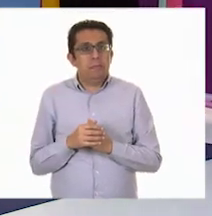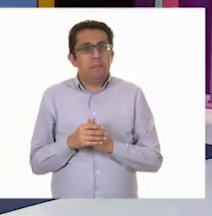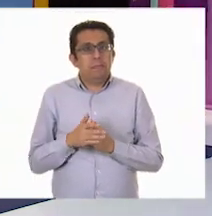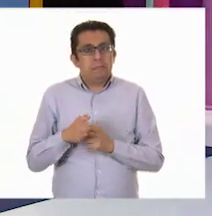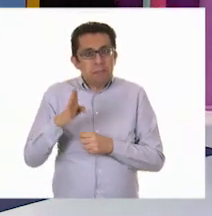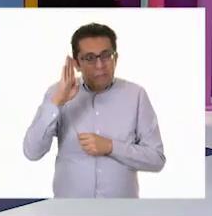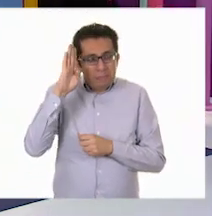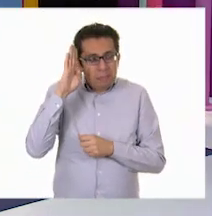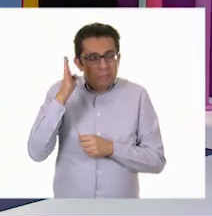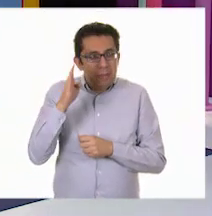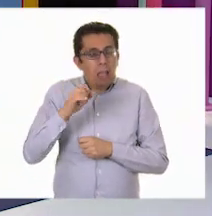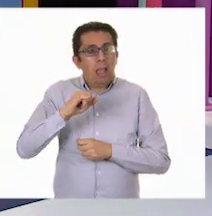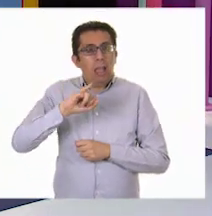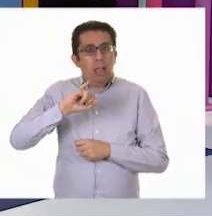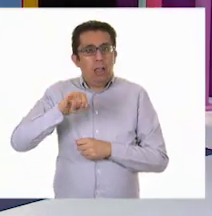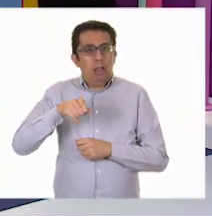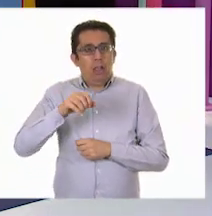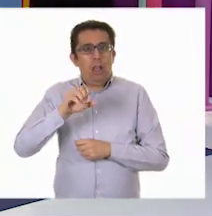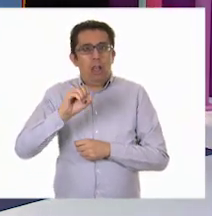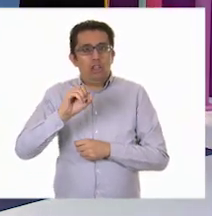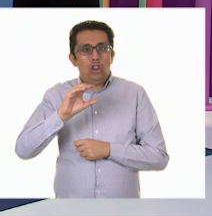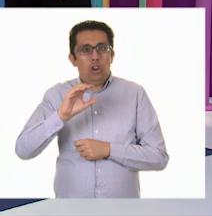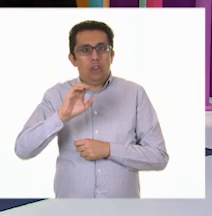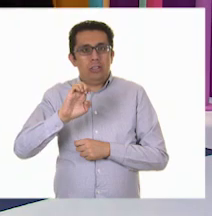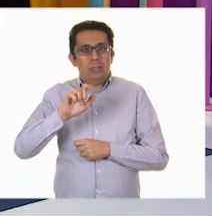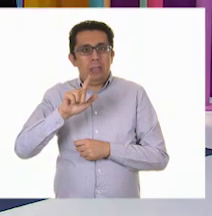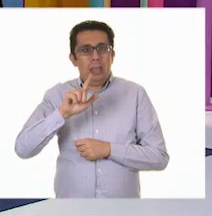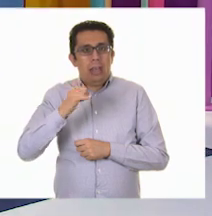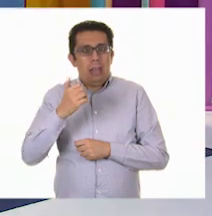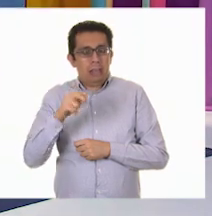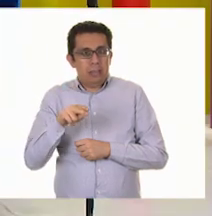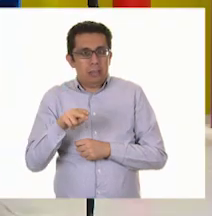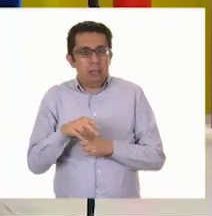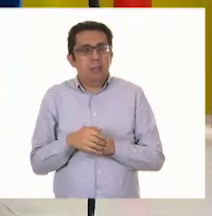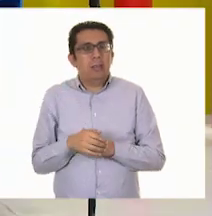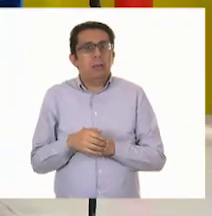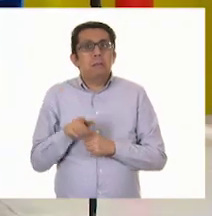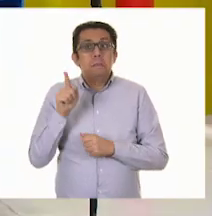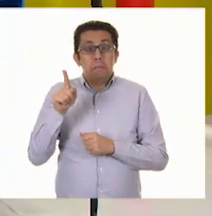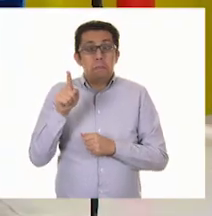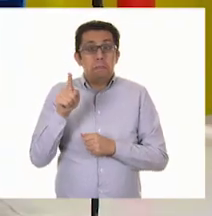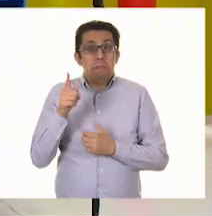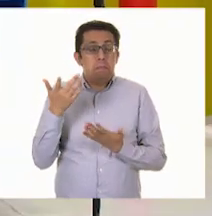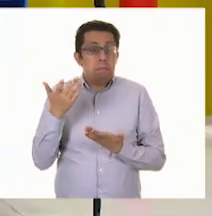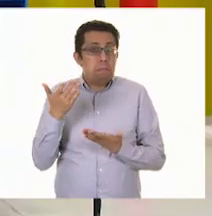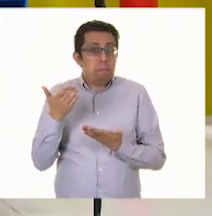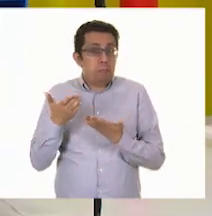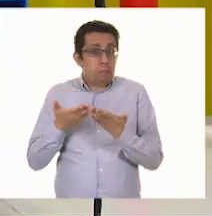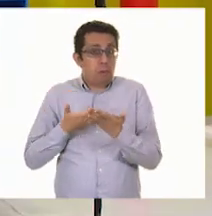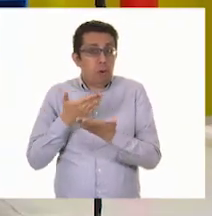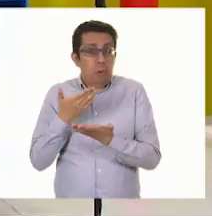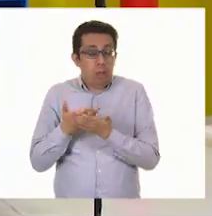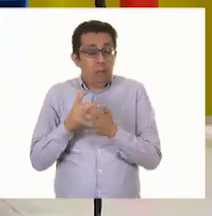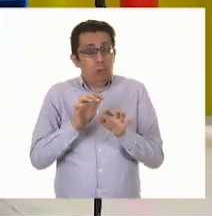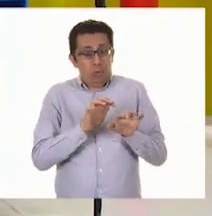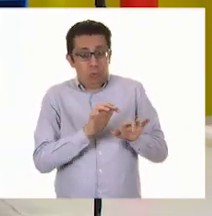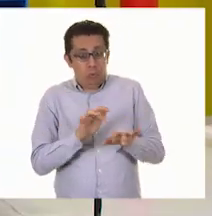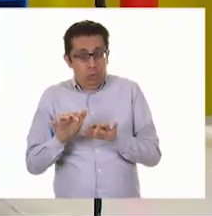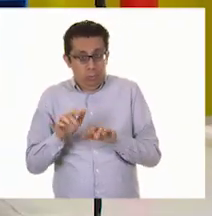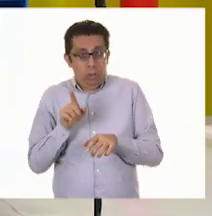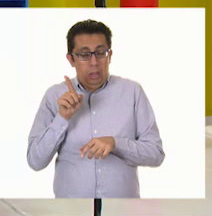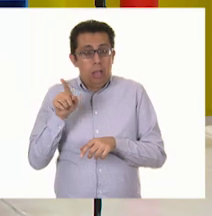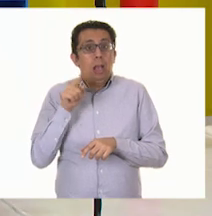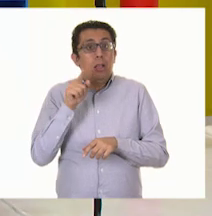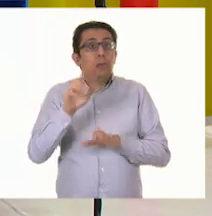Hola, Jocelyn. Bueno, pues, ¿qué les parece si nos tocan algo, Jocelyn, y tú nos interpretas